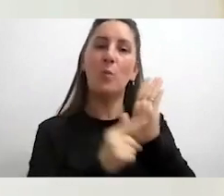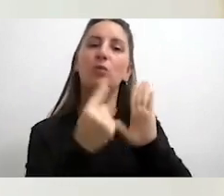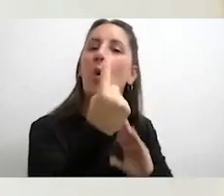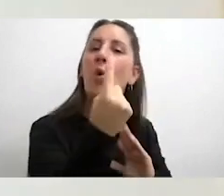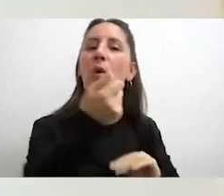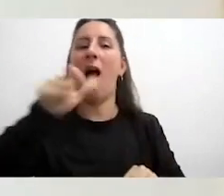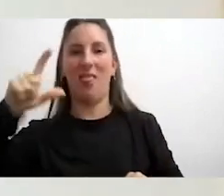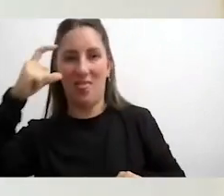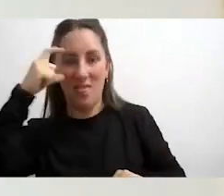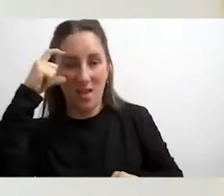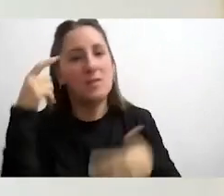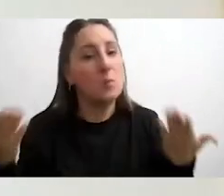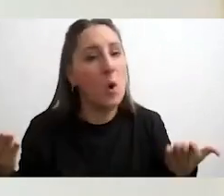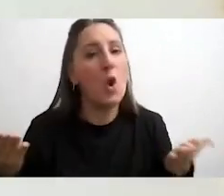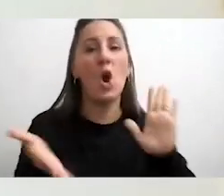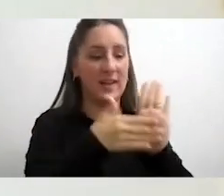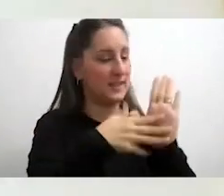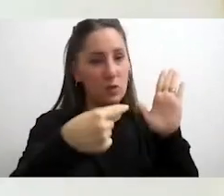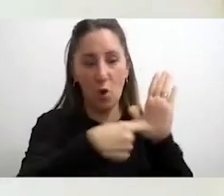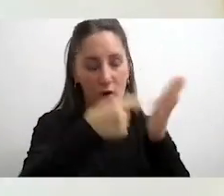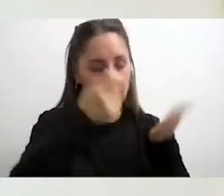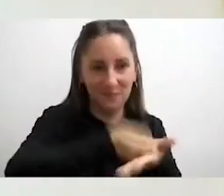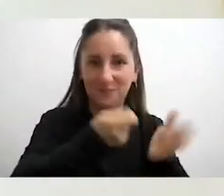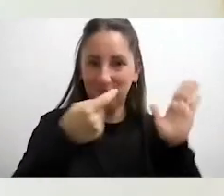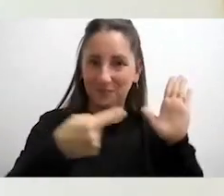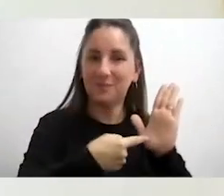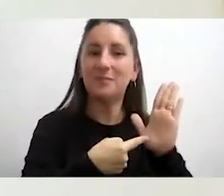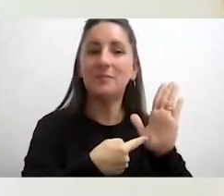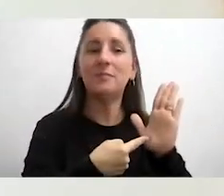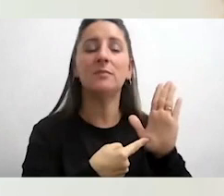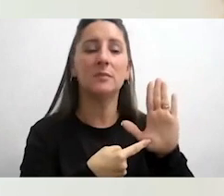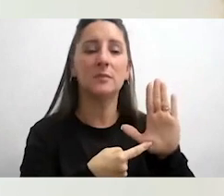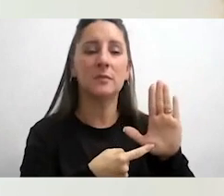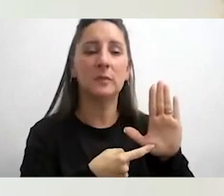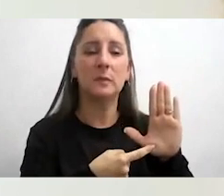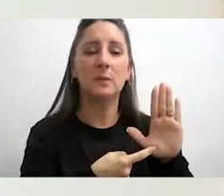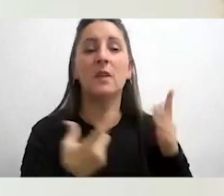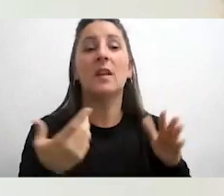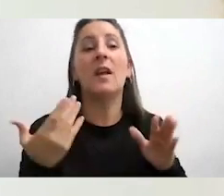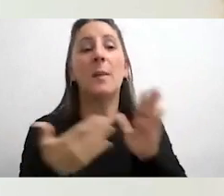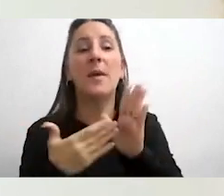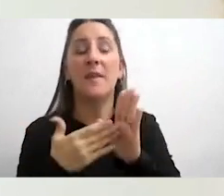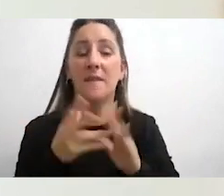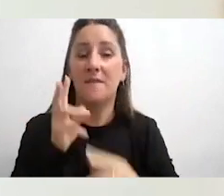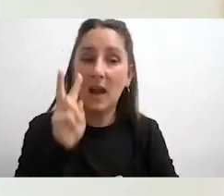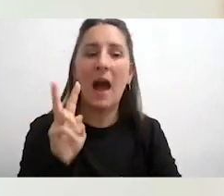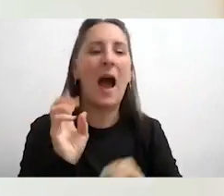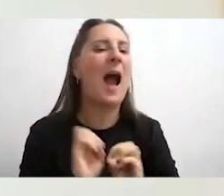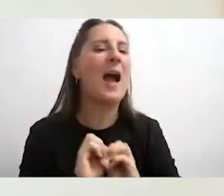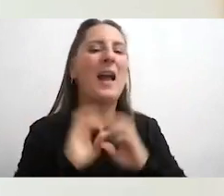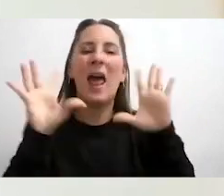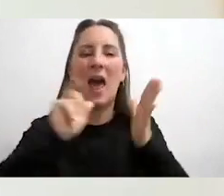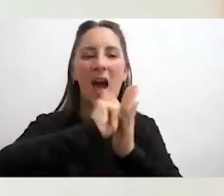tendrá que decirlo el recibo, y si no, quedó, bueno, para todos que se fijen en eso, o sea, hay que aclararlo en el recibo, si